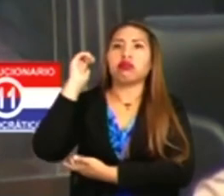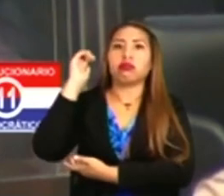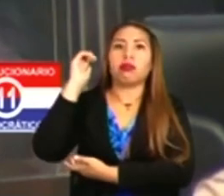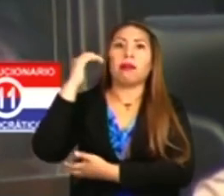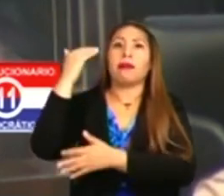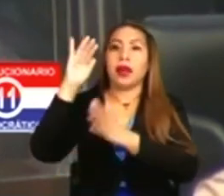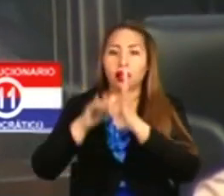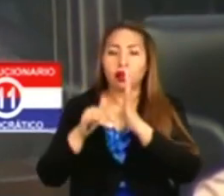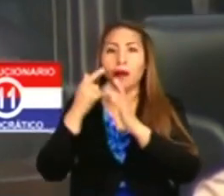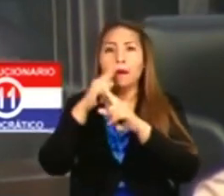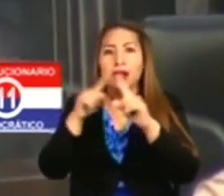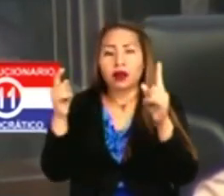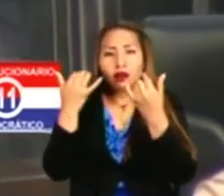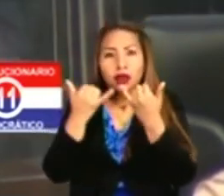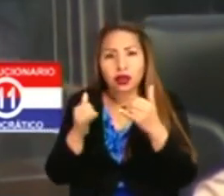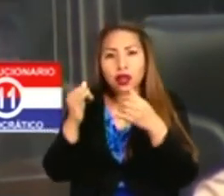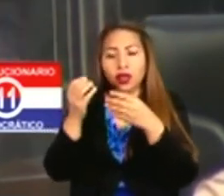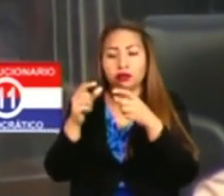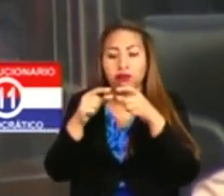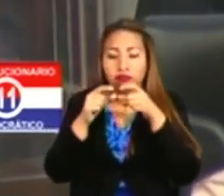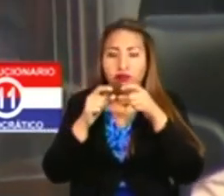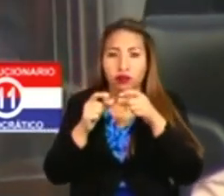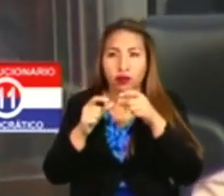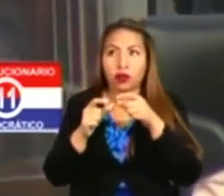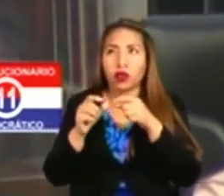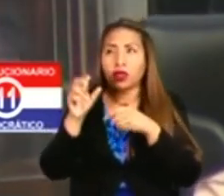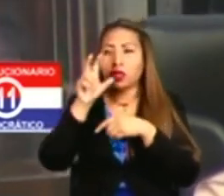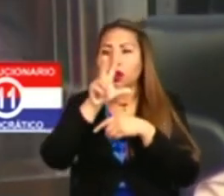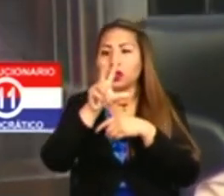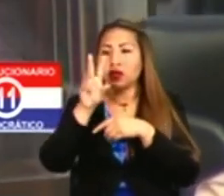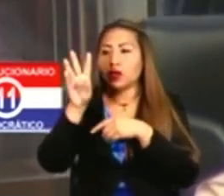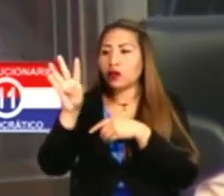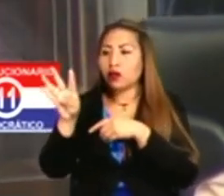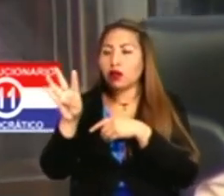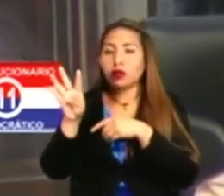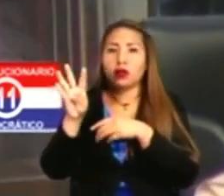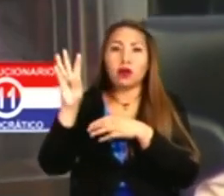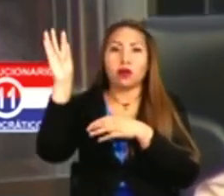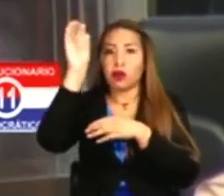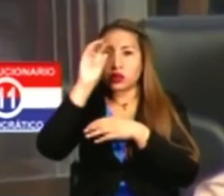y 38%. Eso es muy importante. Por otro lado,